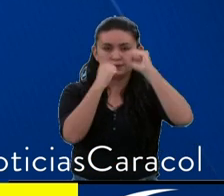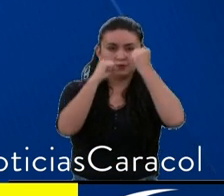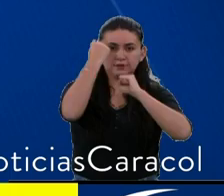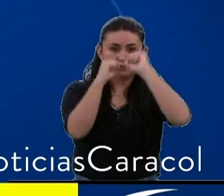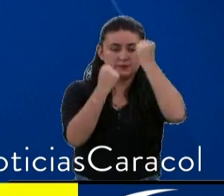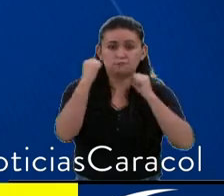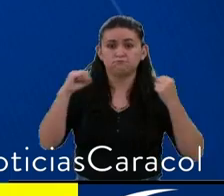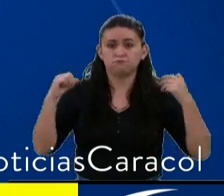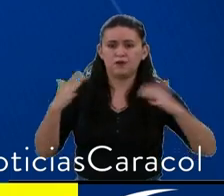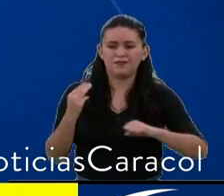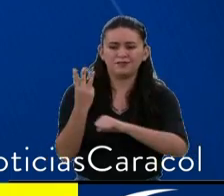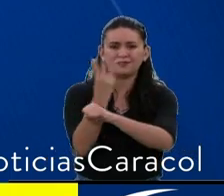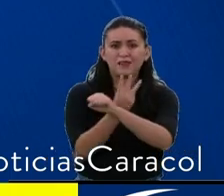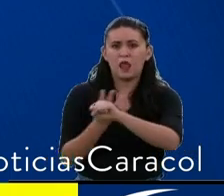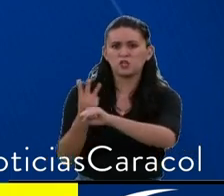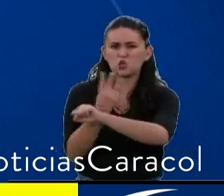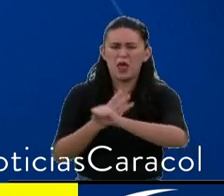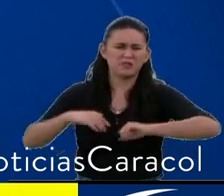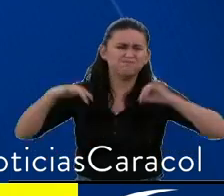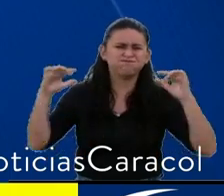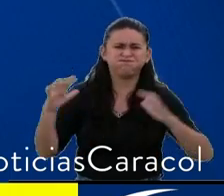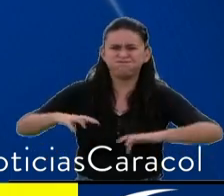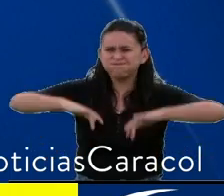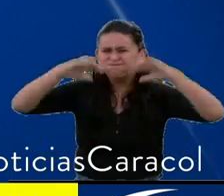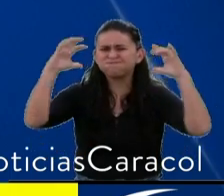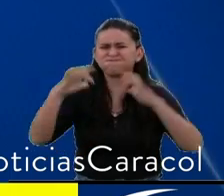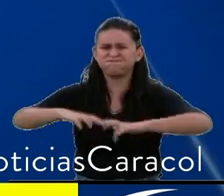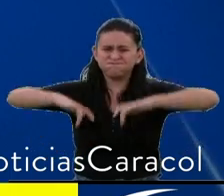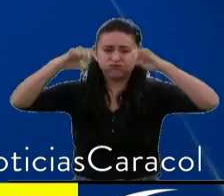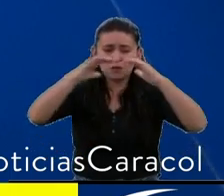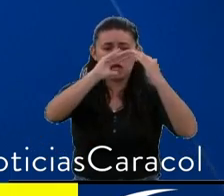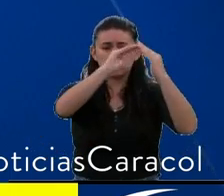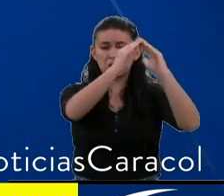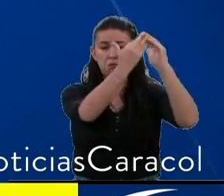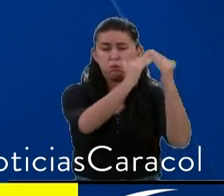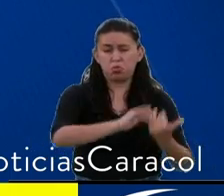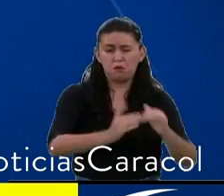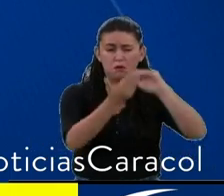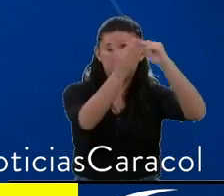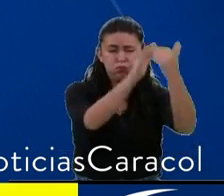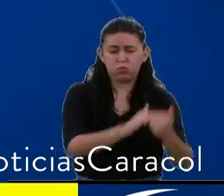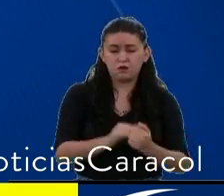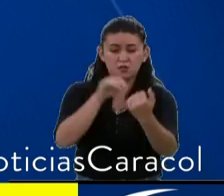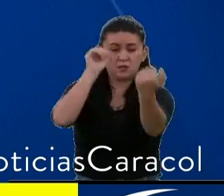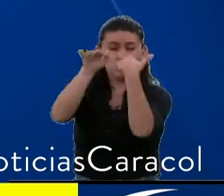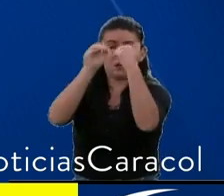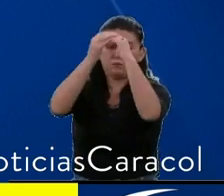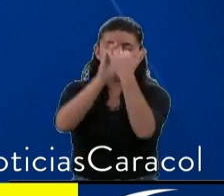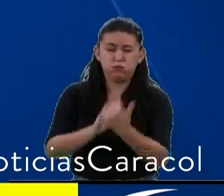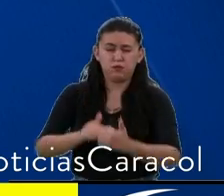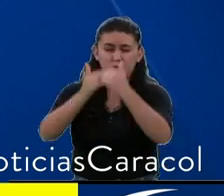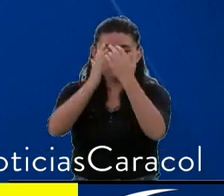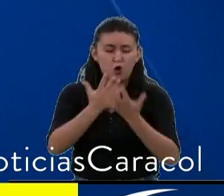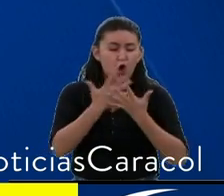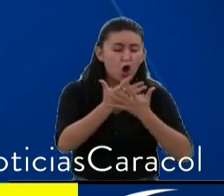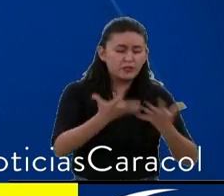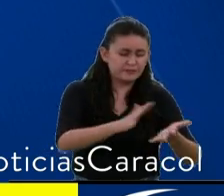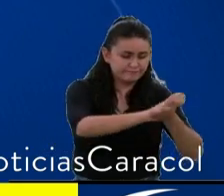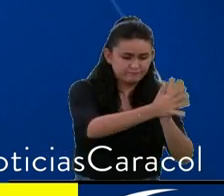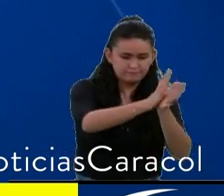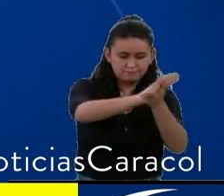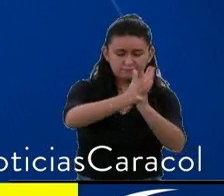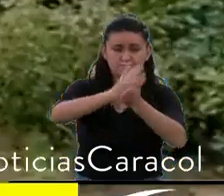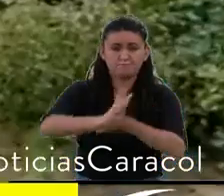Fueron cerca de 3 horas que duró la tormenta, que acabó con viviendas, vías y sepultó muebles y enseres. Nosotros